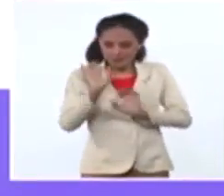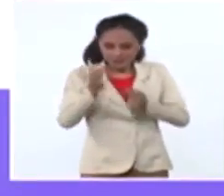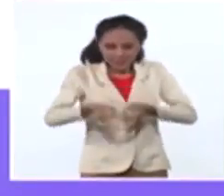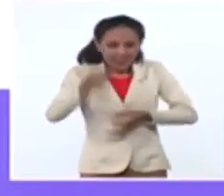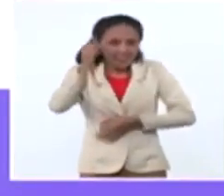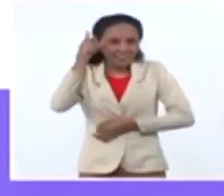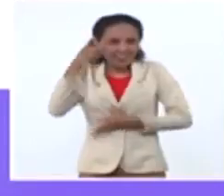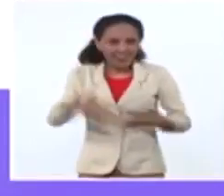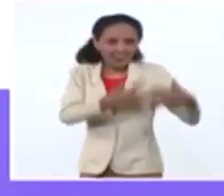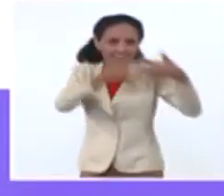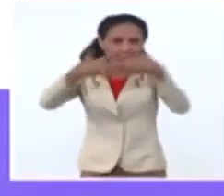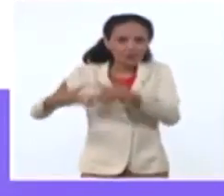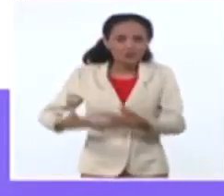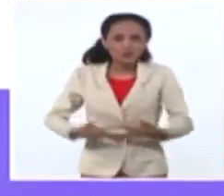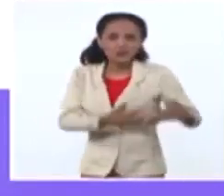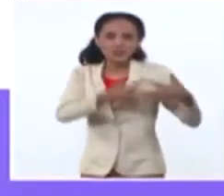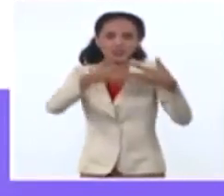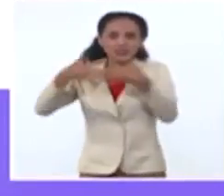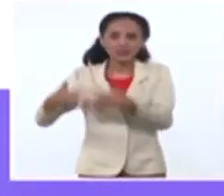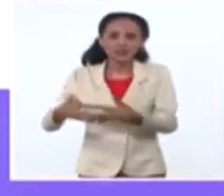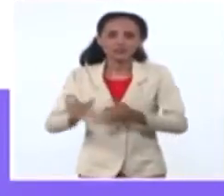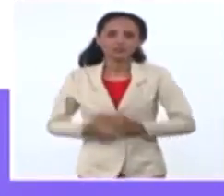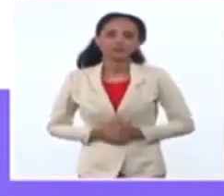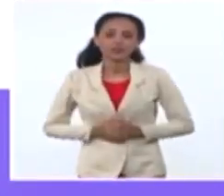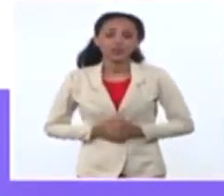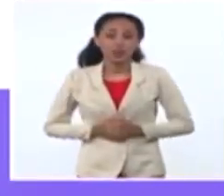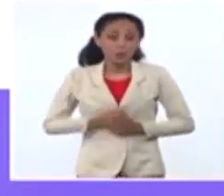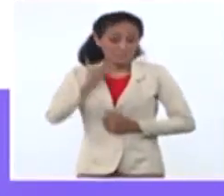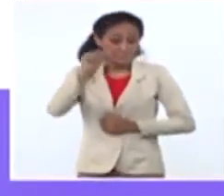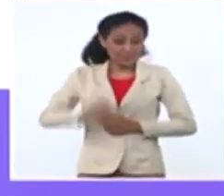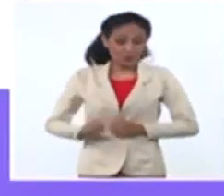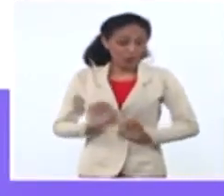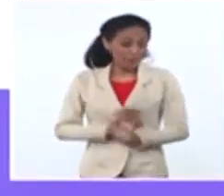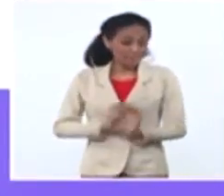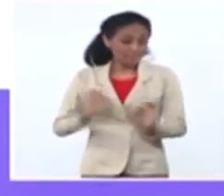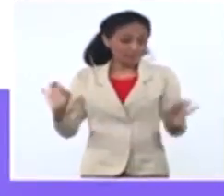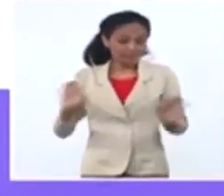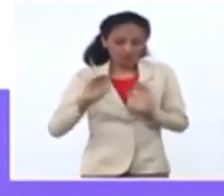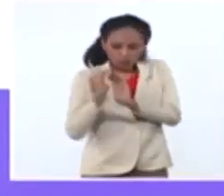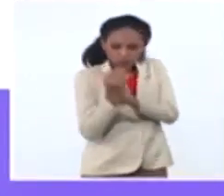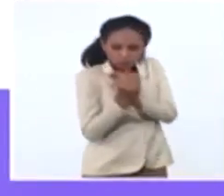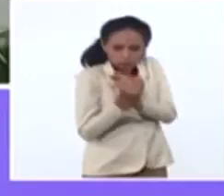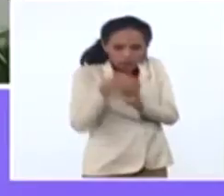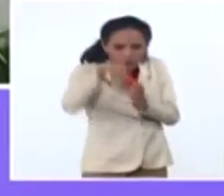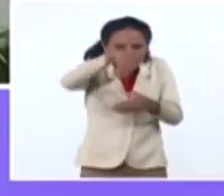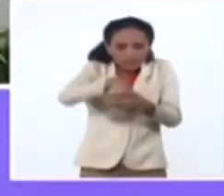Unidos calificaría como agentes extranjeros y amenazaría con penas